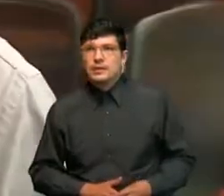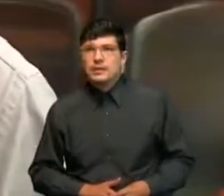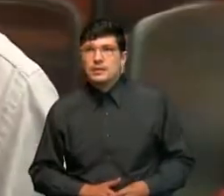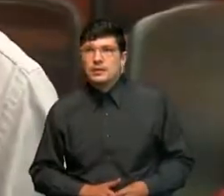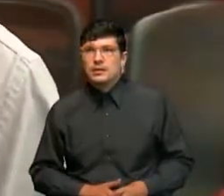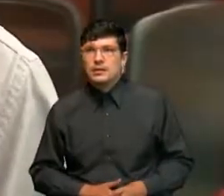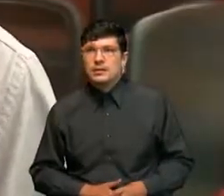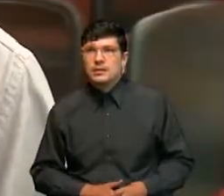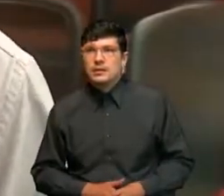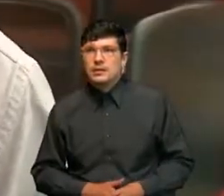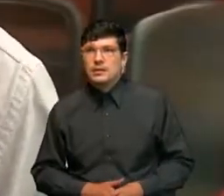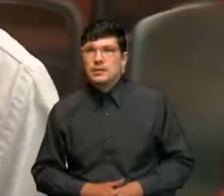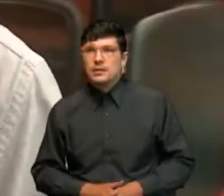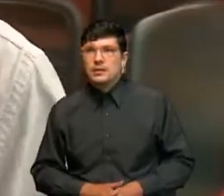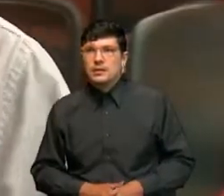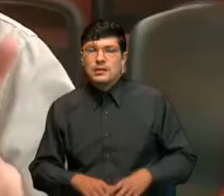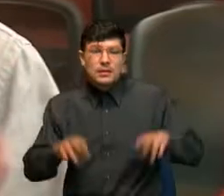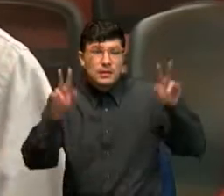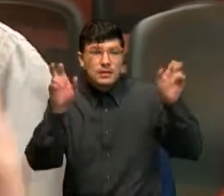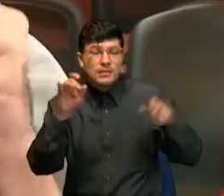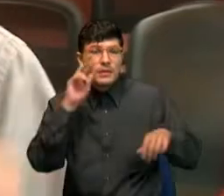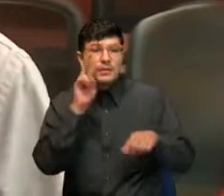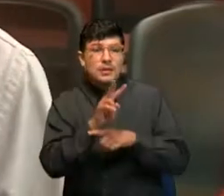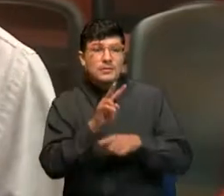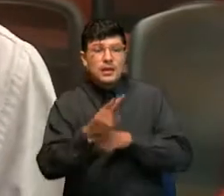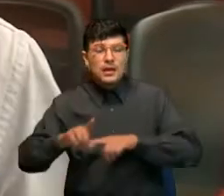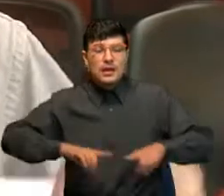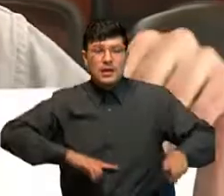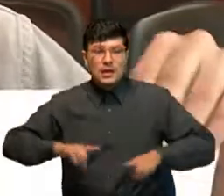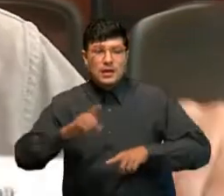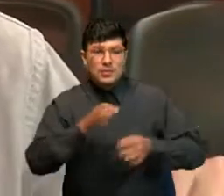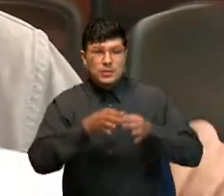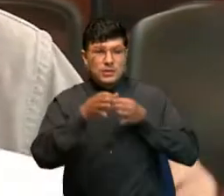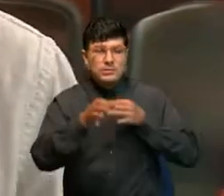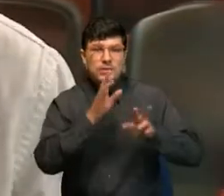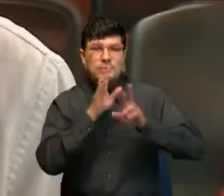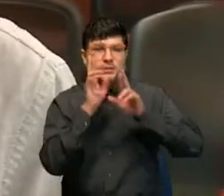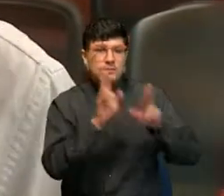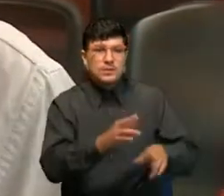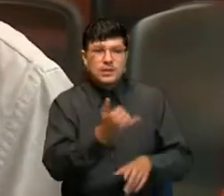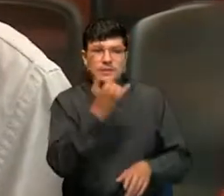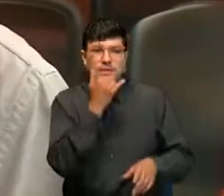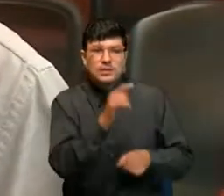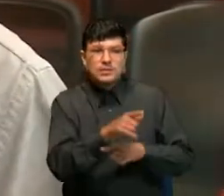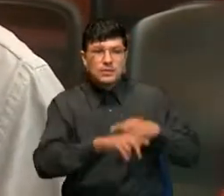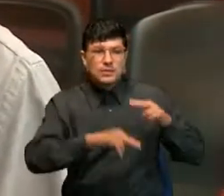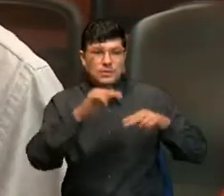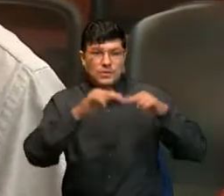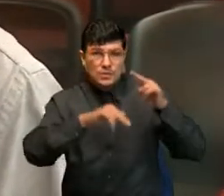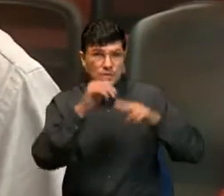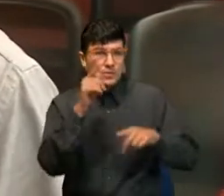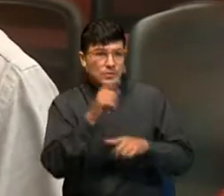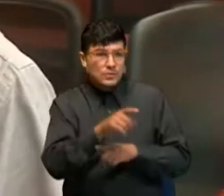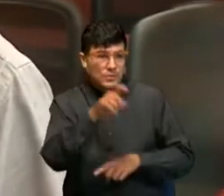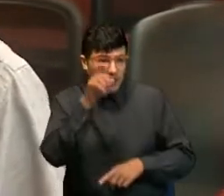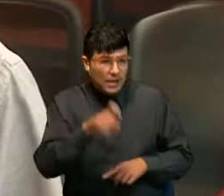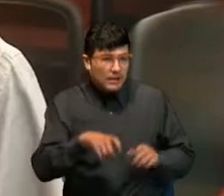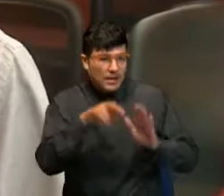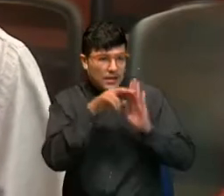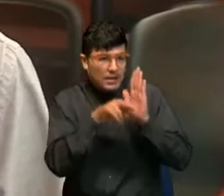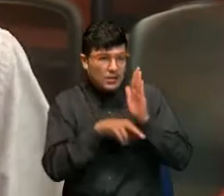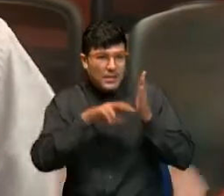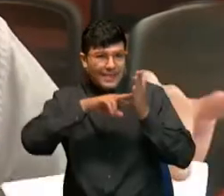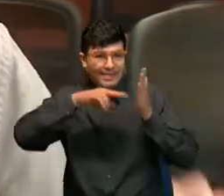por seguridad administrativa el municipio responde por lo que sucede en las obras y debe tomar todas las medidas técnicas